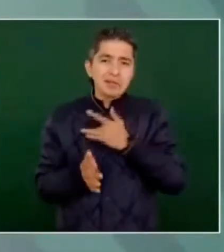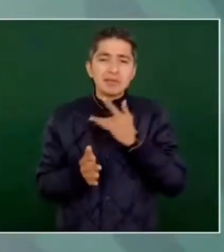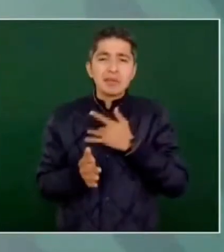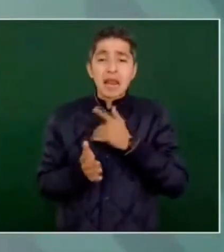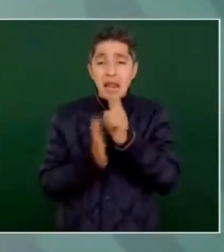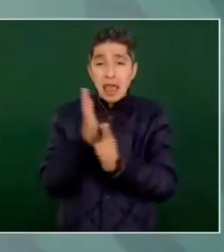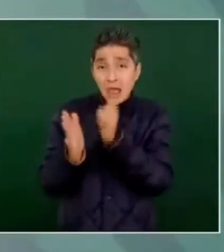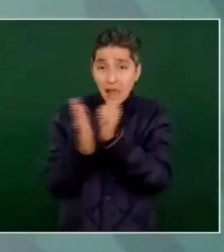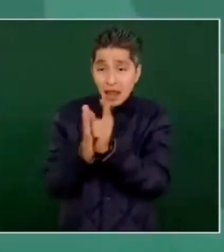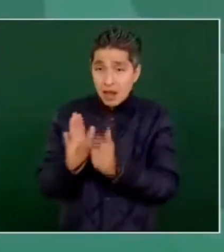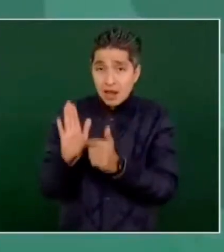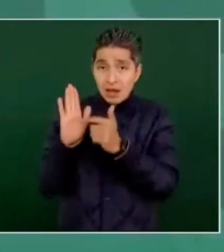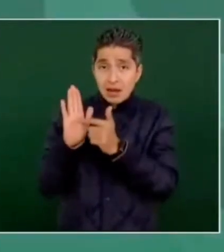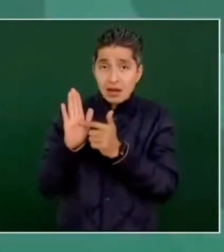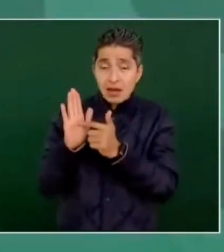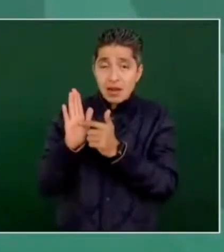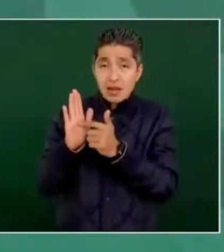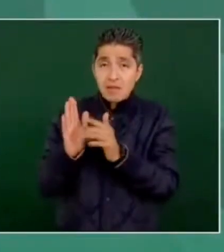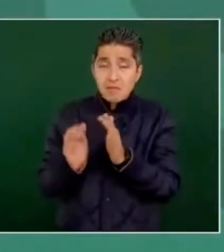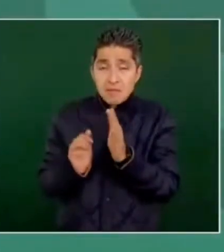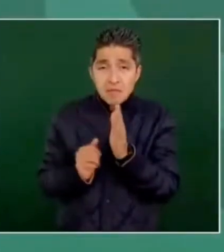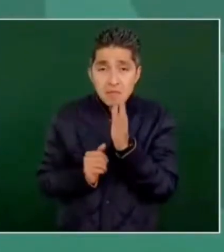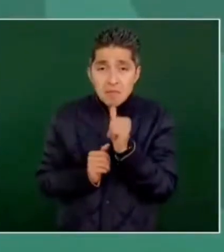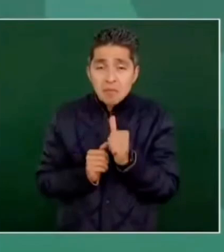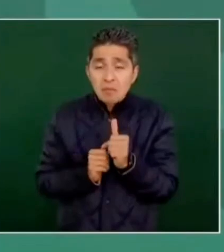legalmente ser